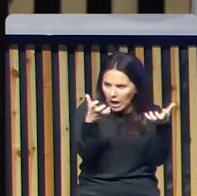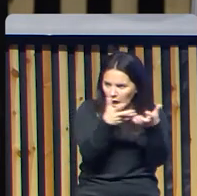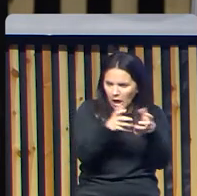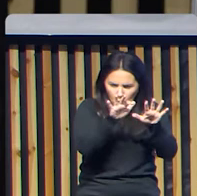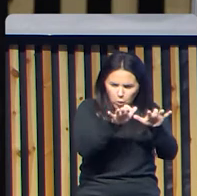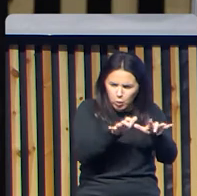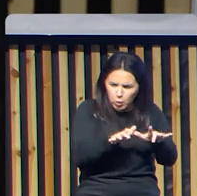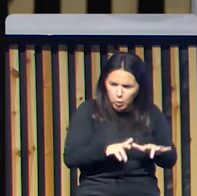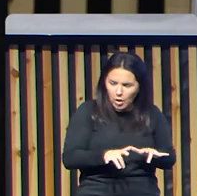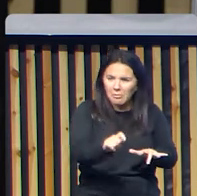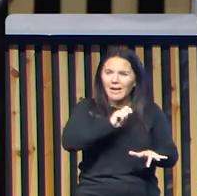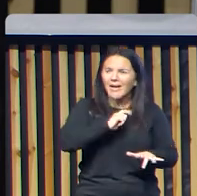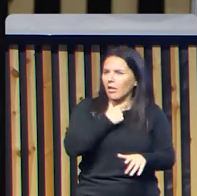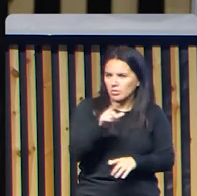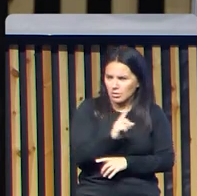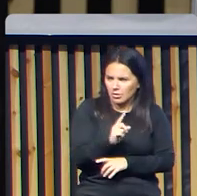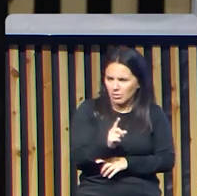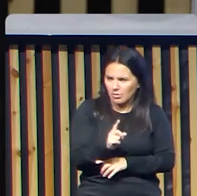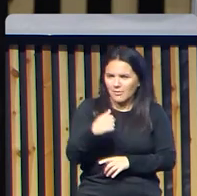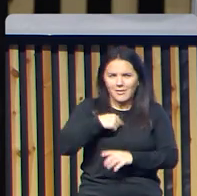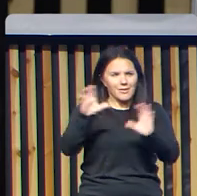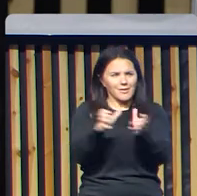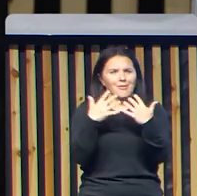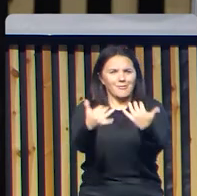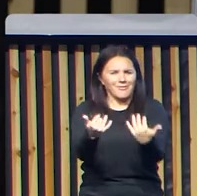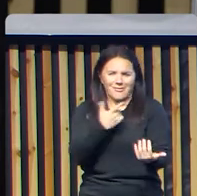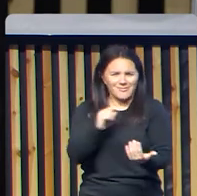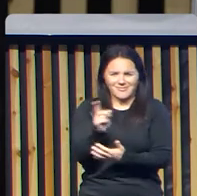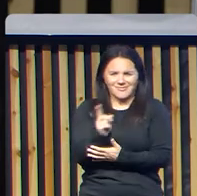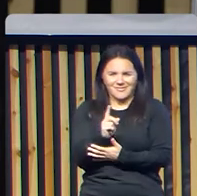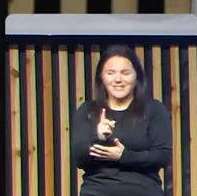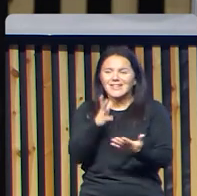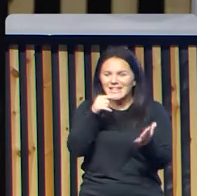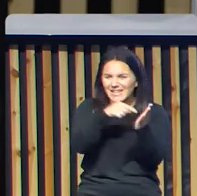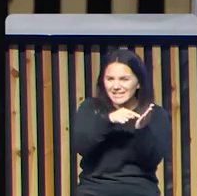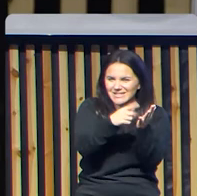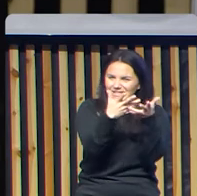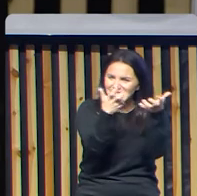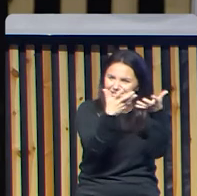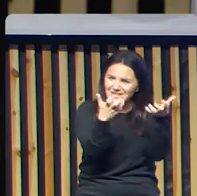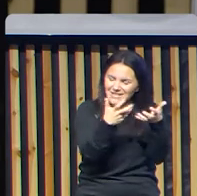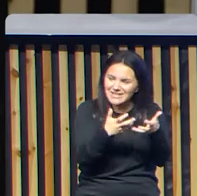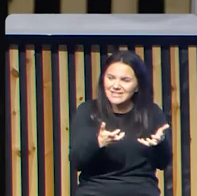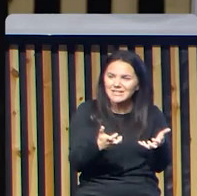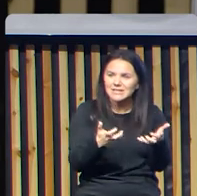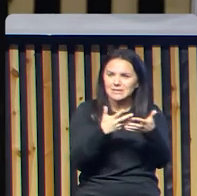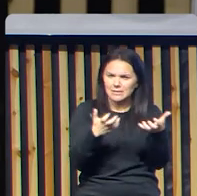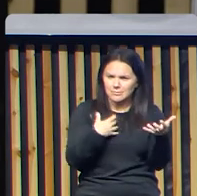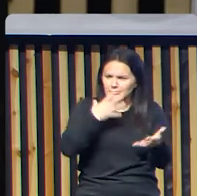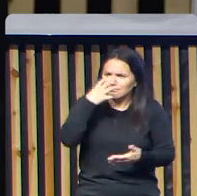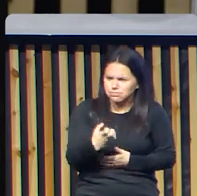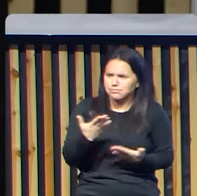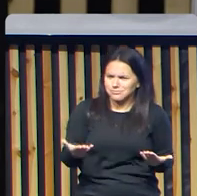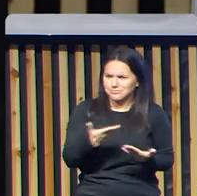no no para hacernos reír aquí en una reunión sino que esto es un texto absolutamente en serio